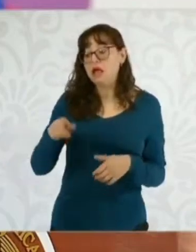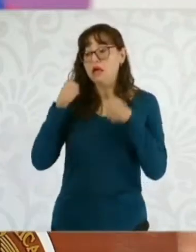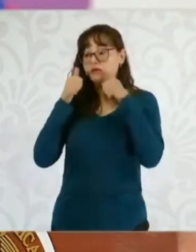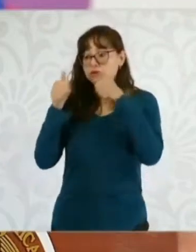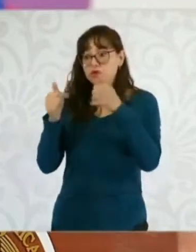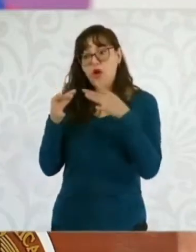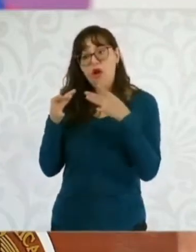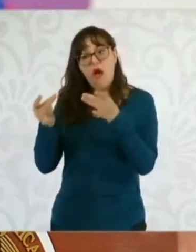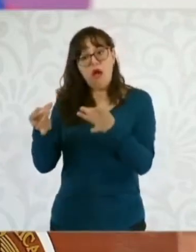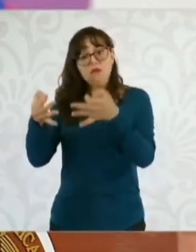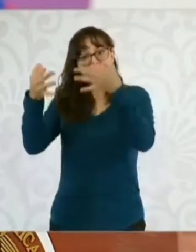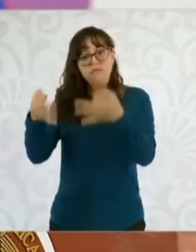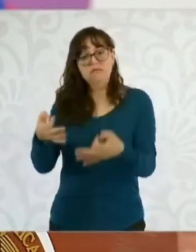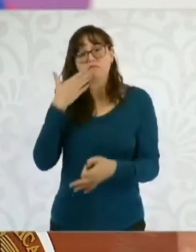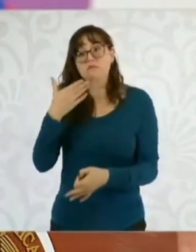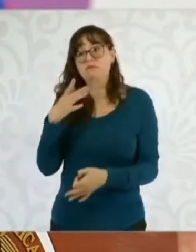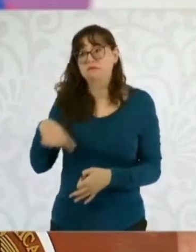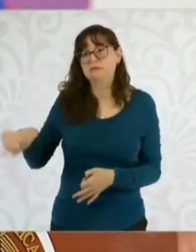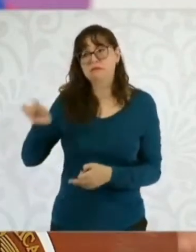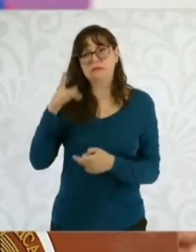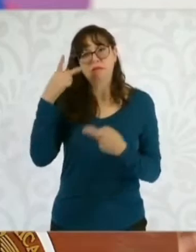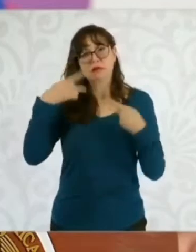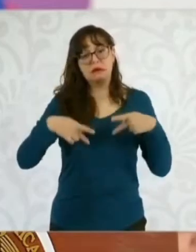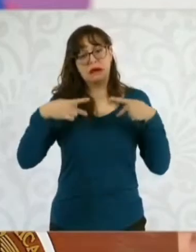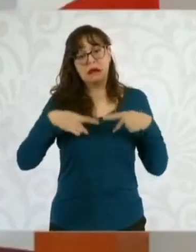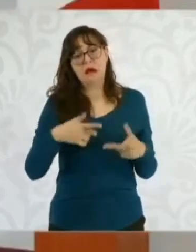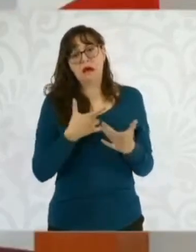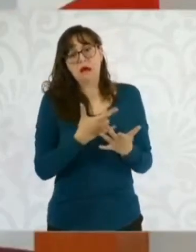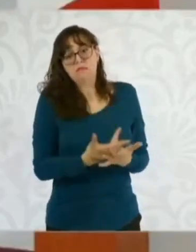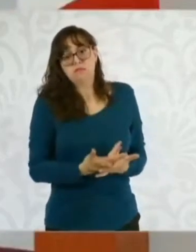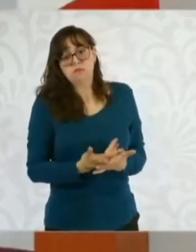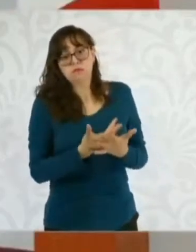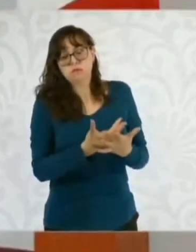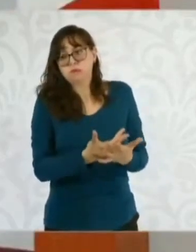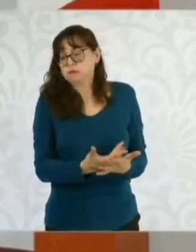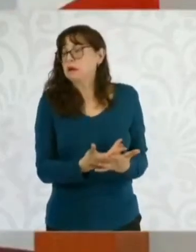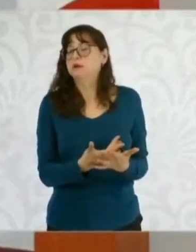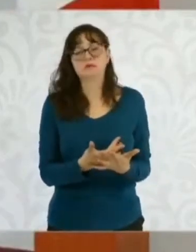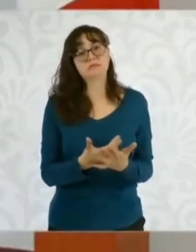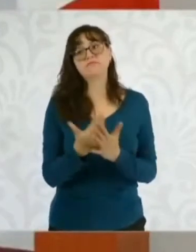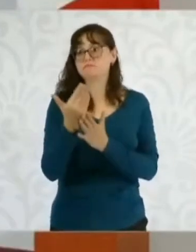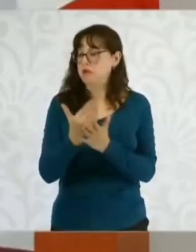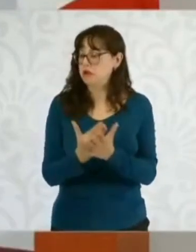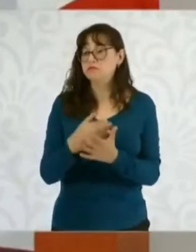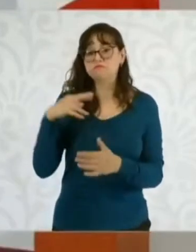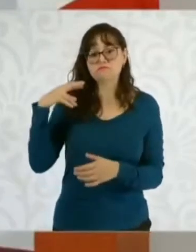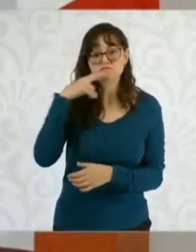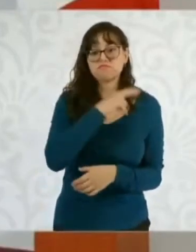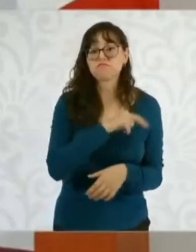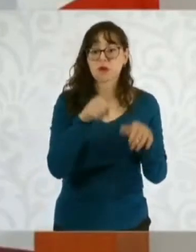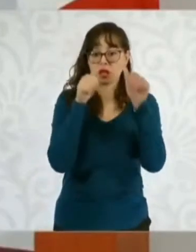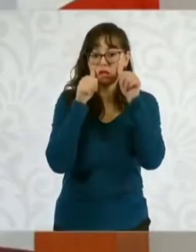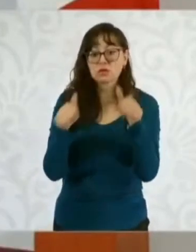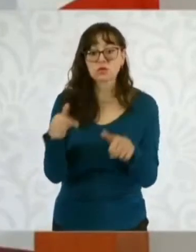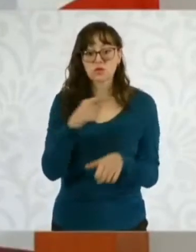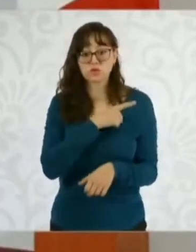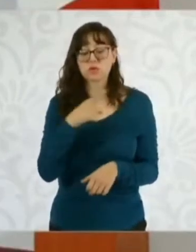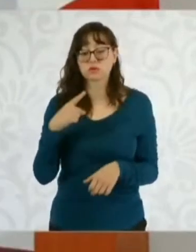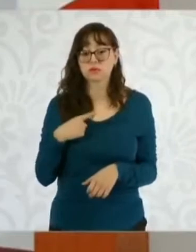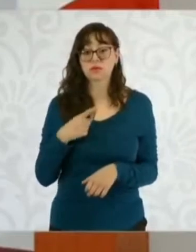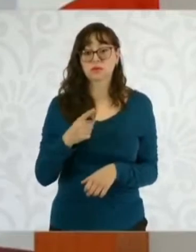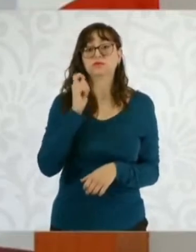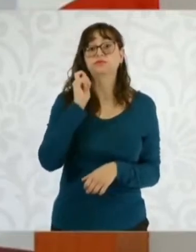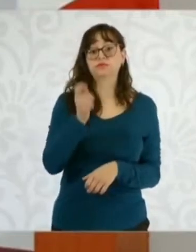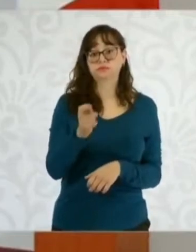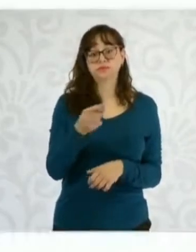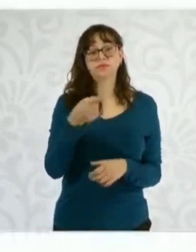los hospitales y clínicas del sector público. Nosotros consideramos que para dar más y mejor atención tenemos que poner a trabajar al